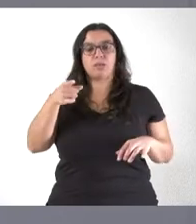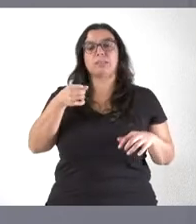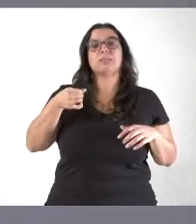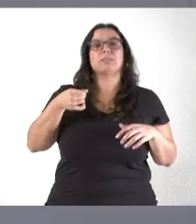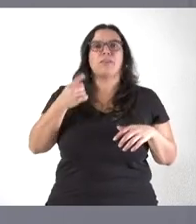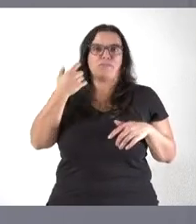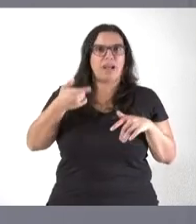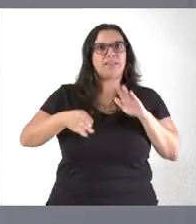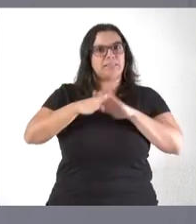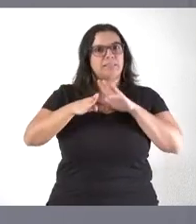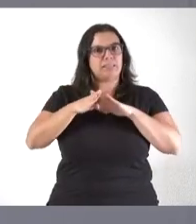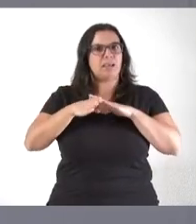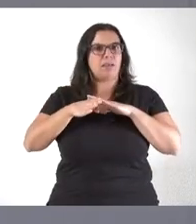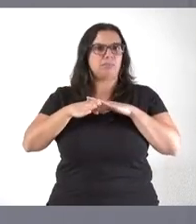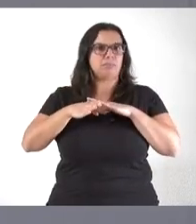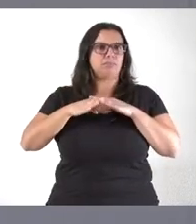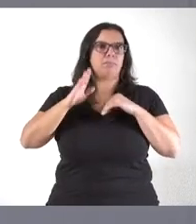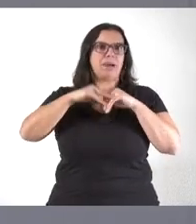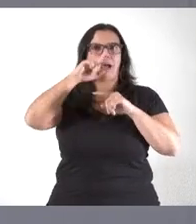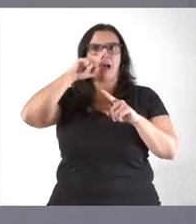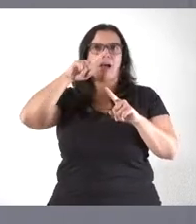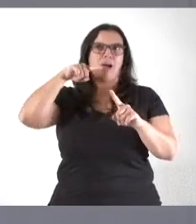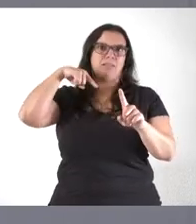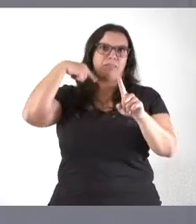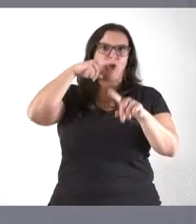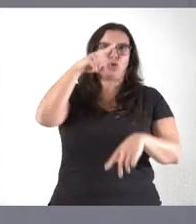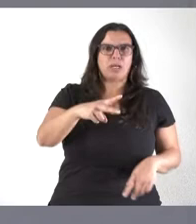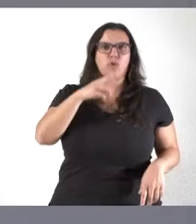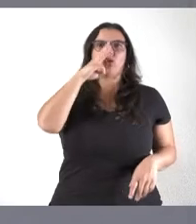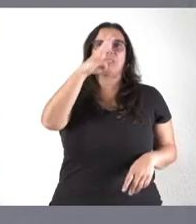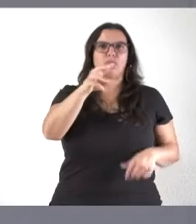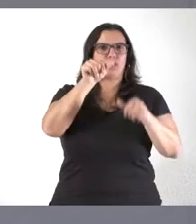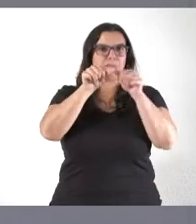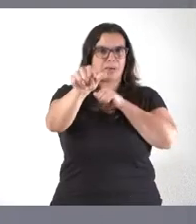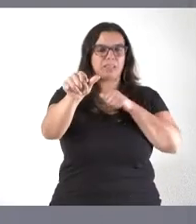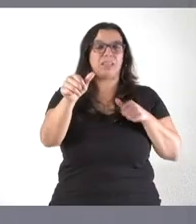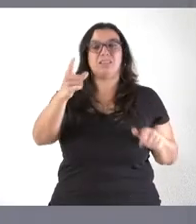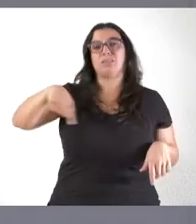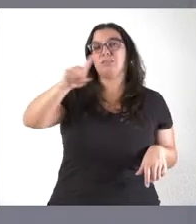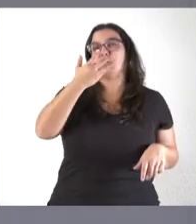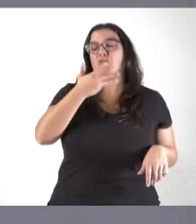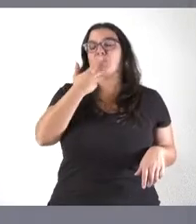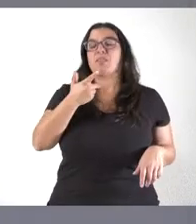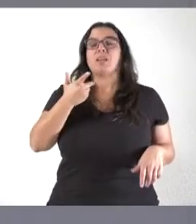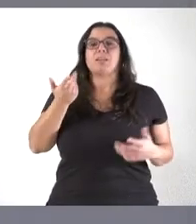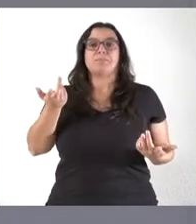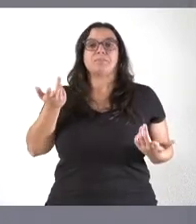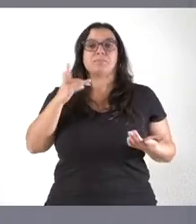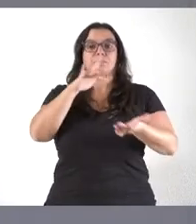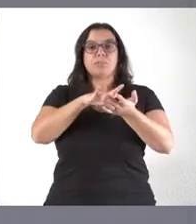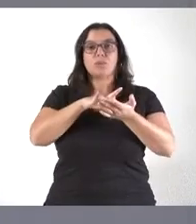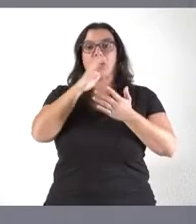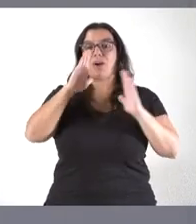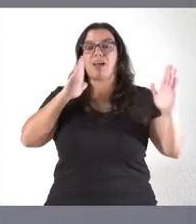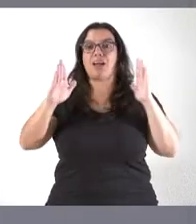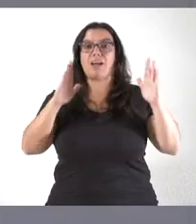recorrer seguramente ya en el año 2024 y 2025 ustedes conocen Que durante estos años